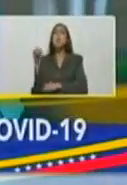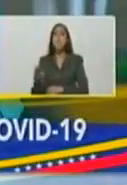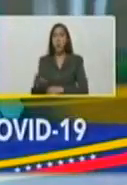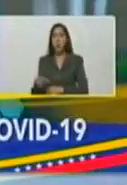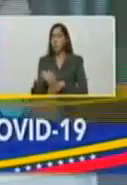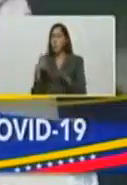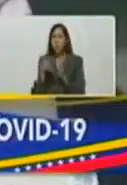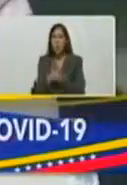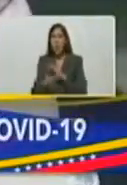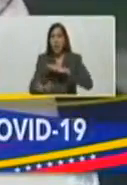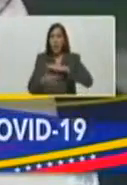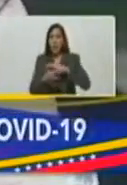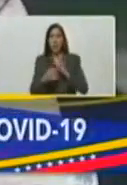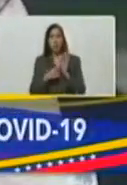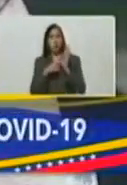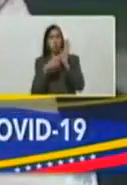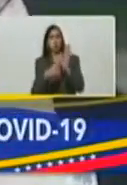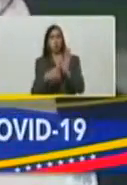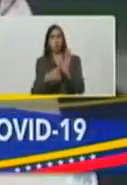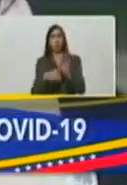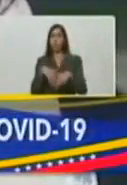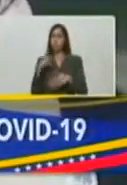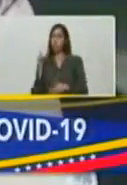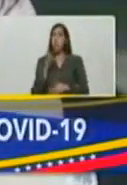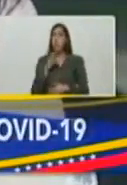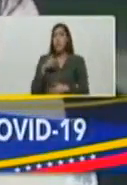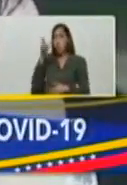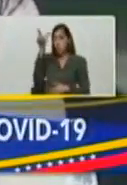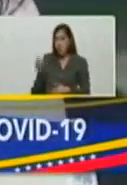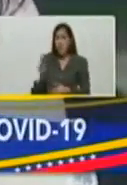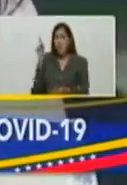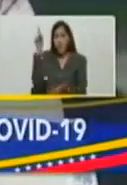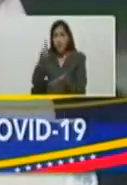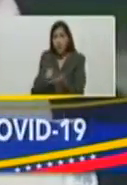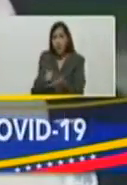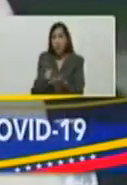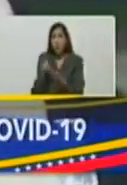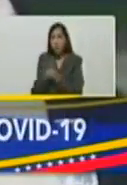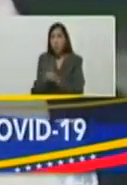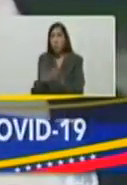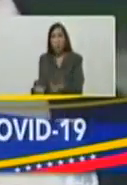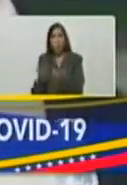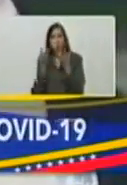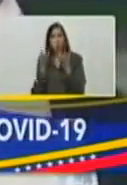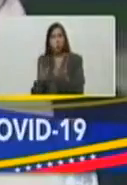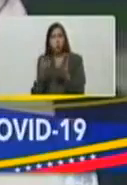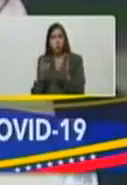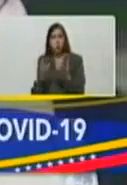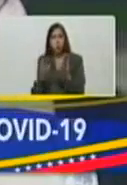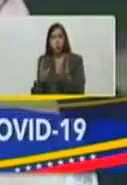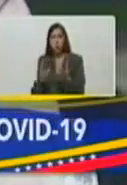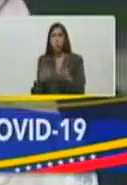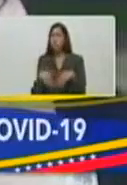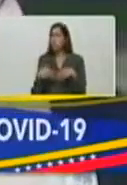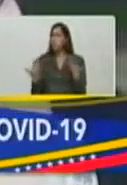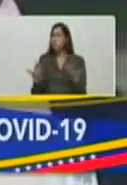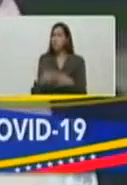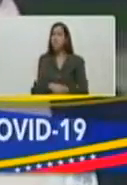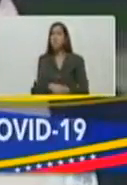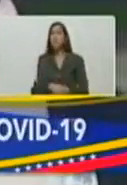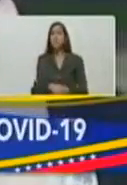plataforma tecnológica a través del cual para acceder a lugares donde hay concentración de personas y son